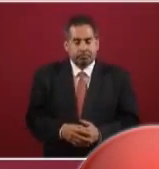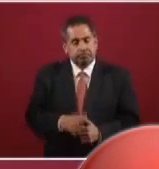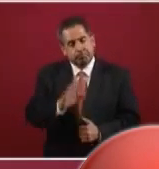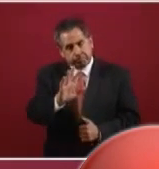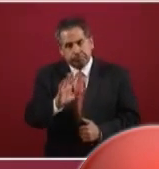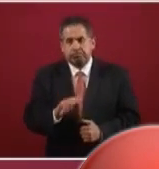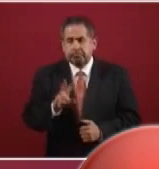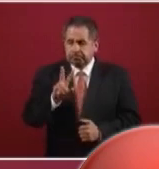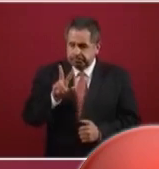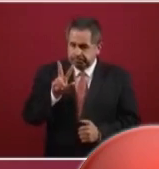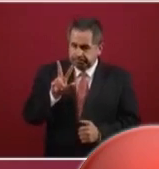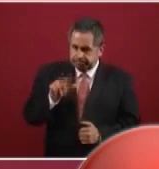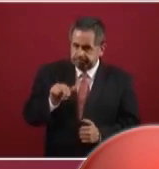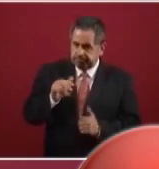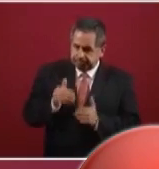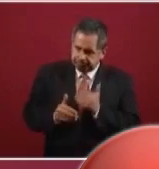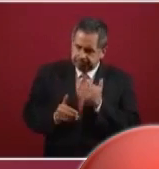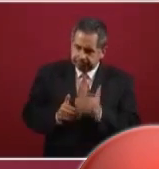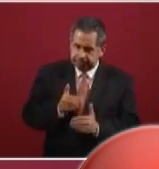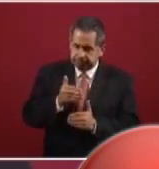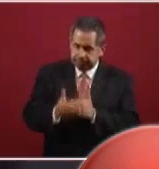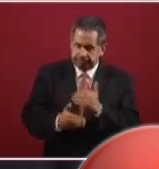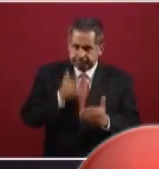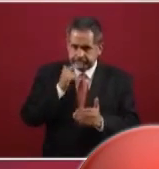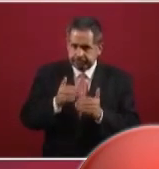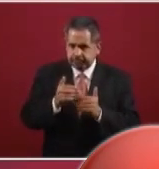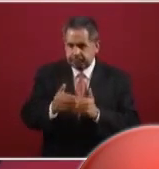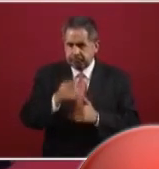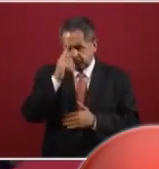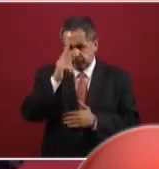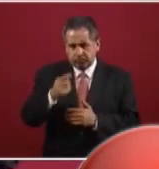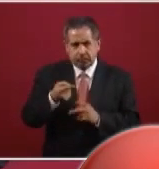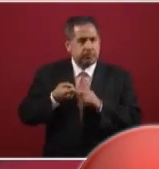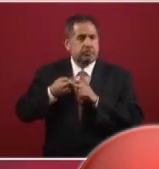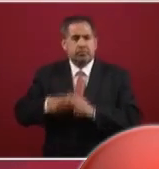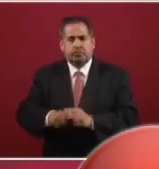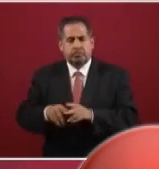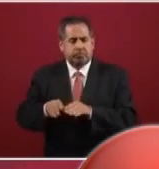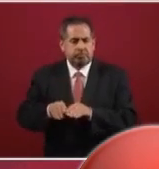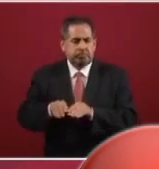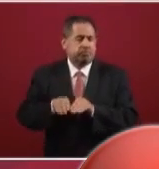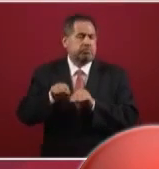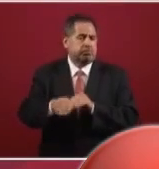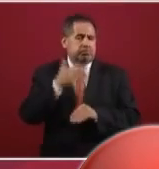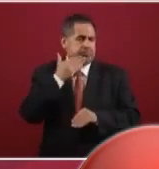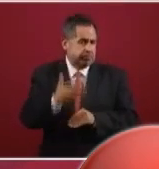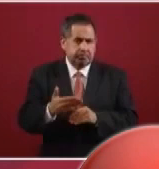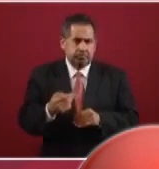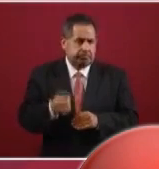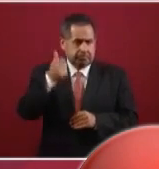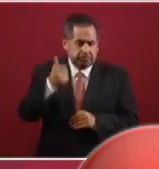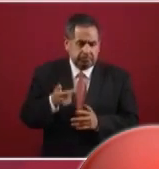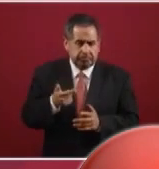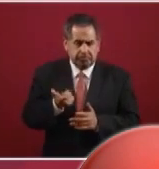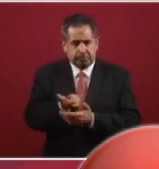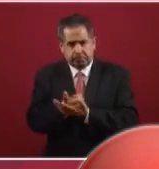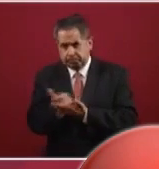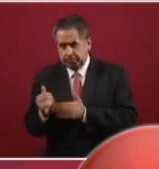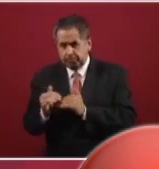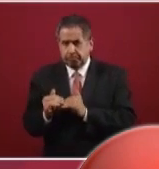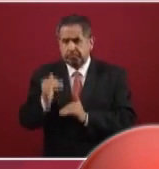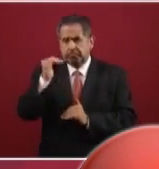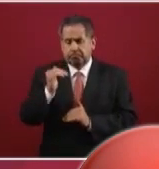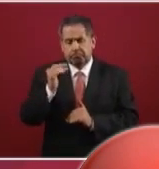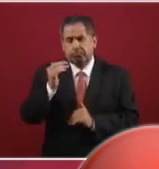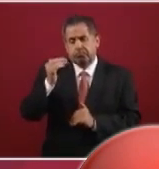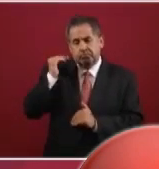avanzando en ese sentido. Creo que se dio un buen paso con el aumento